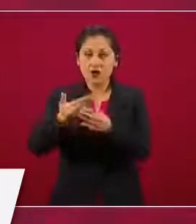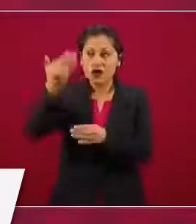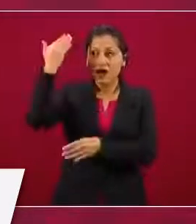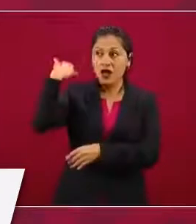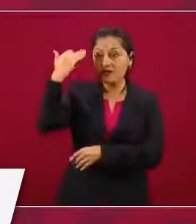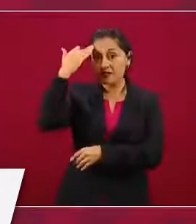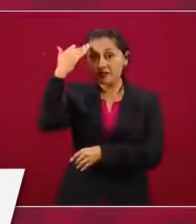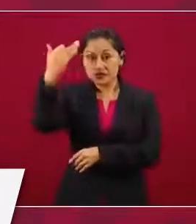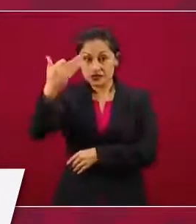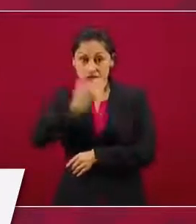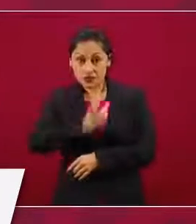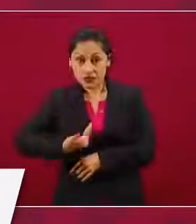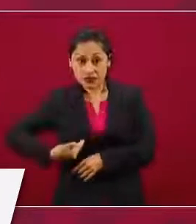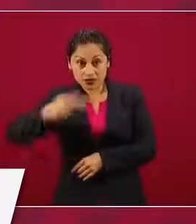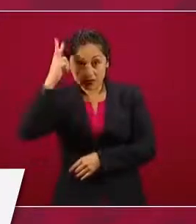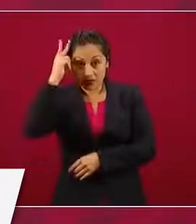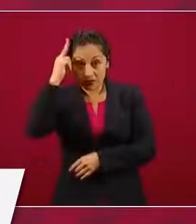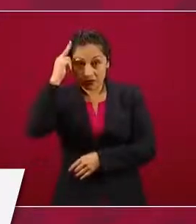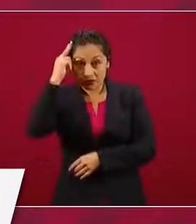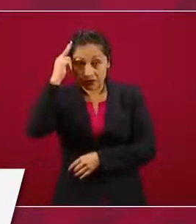tiene es otra,